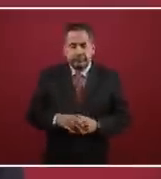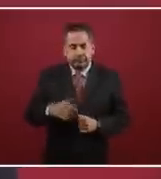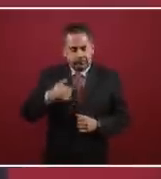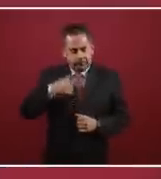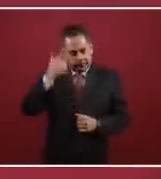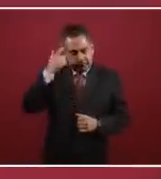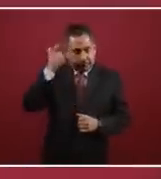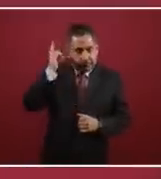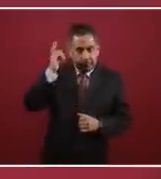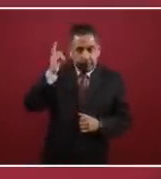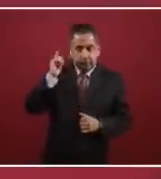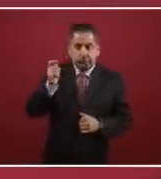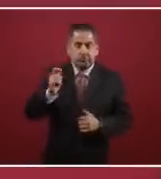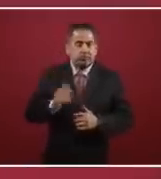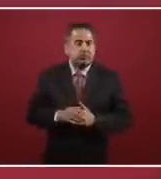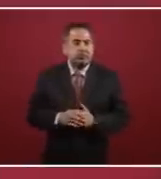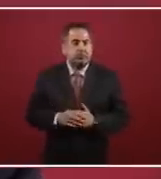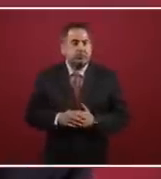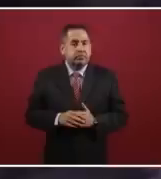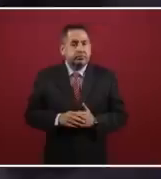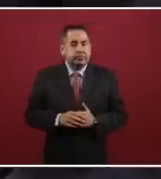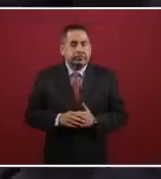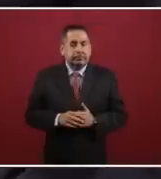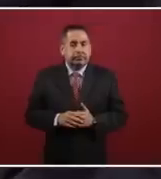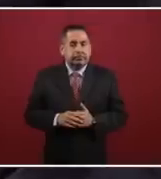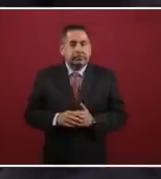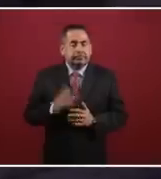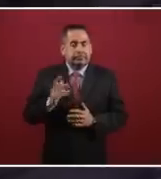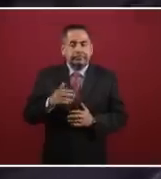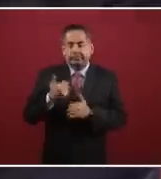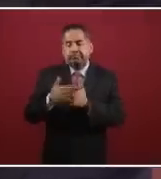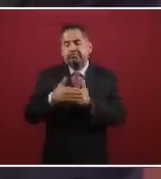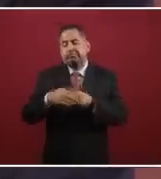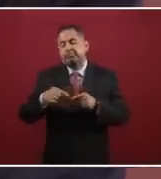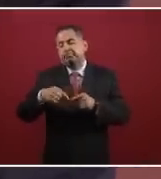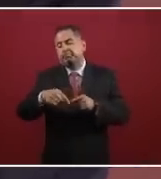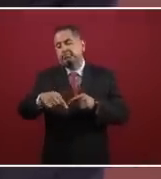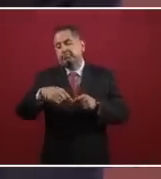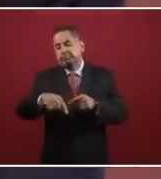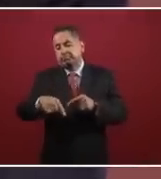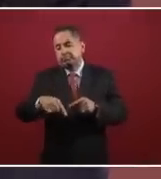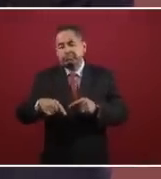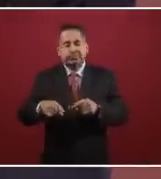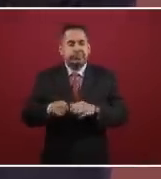espero que pronto